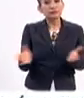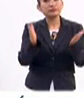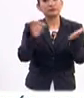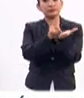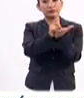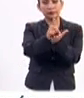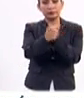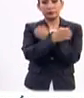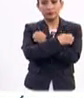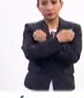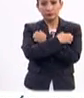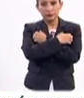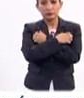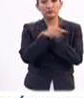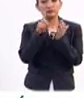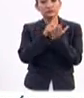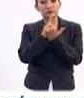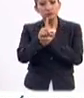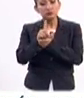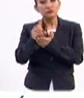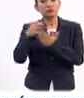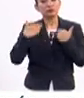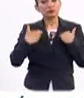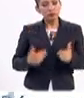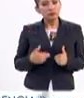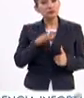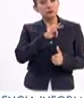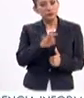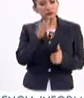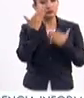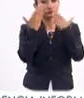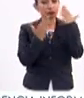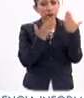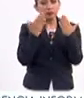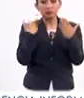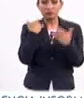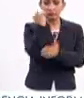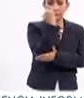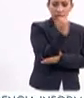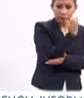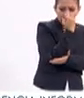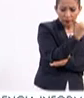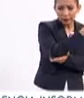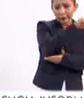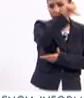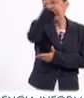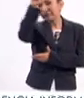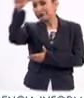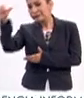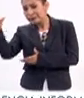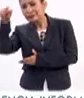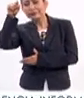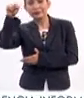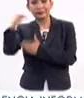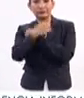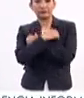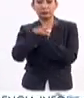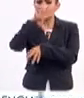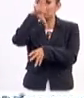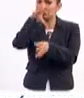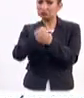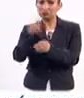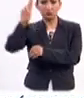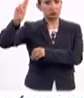promover el derecho a la educación, el derecho humano a la educación, desde preescolar hasta el derecho a una